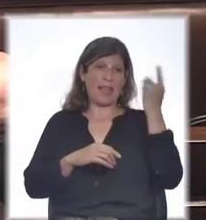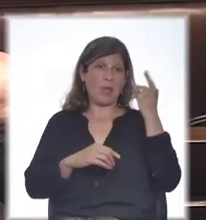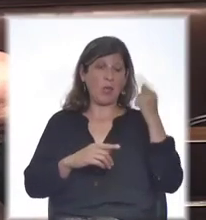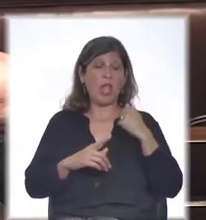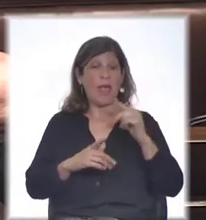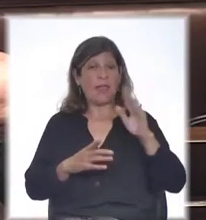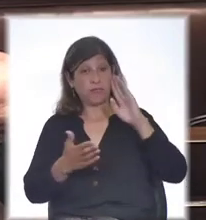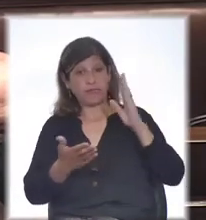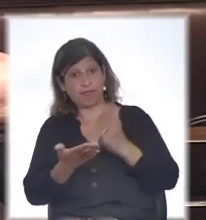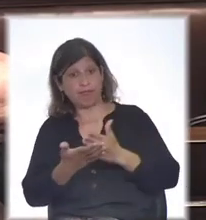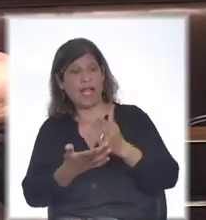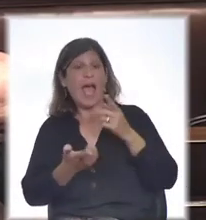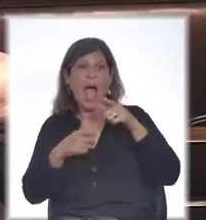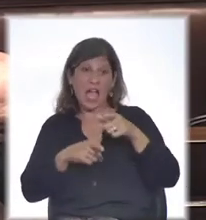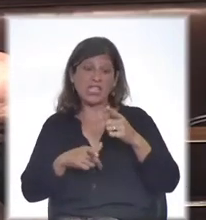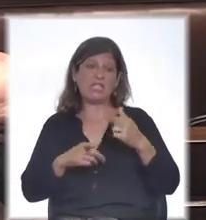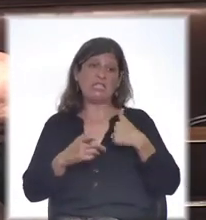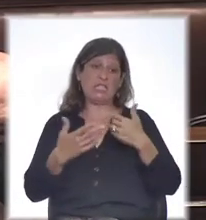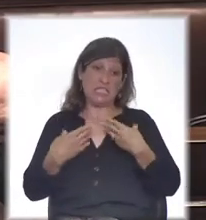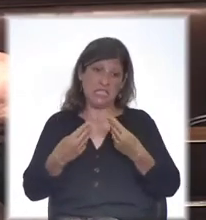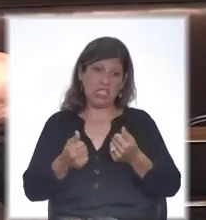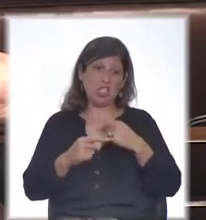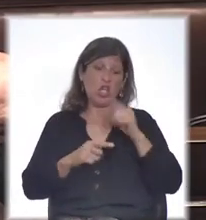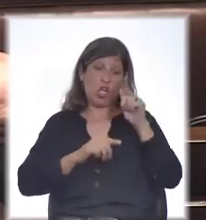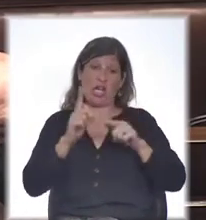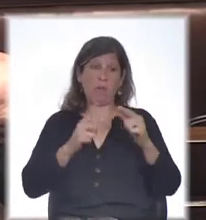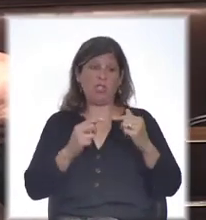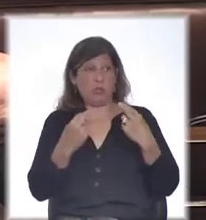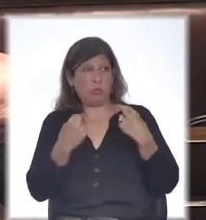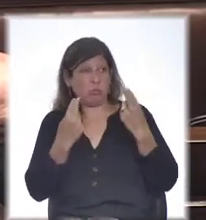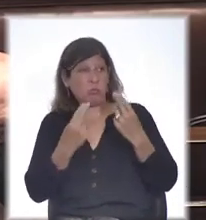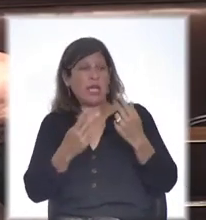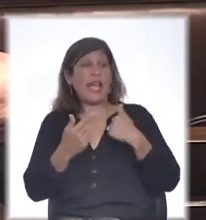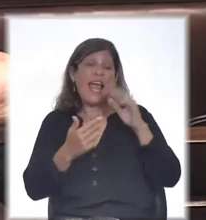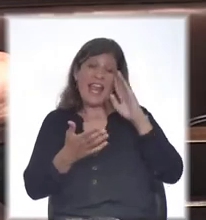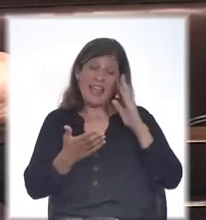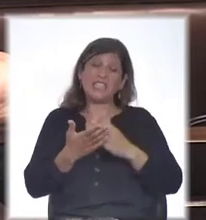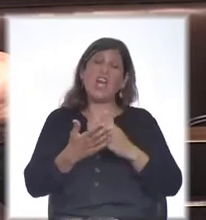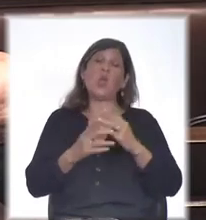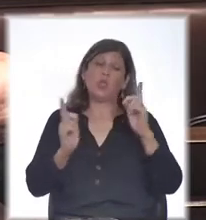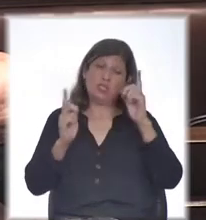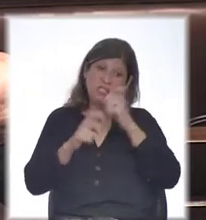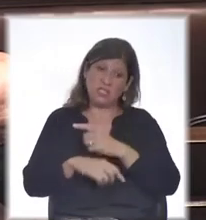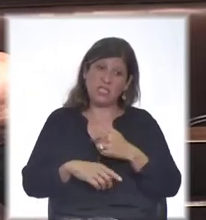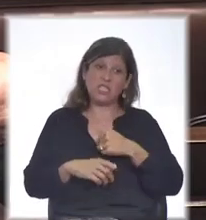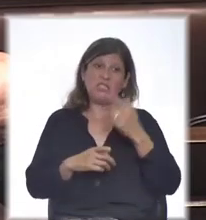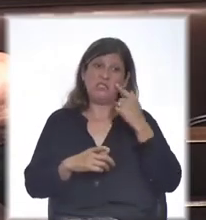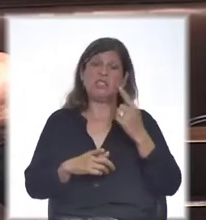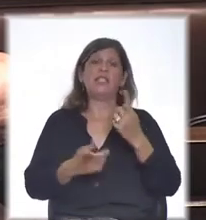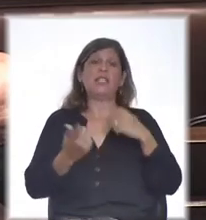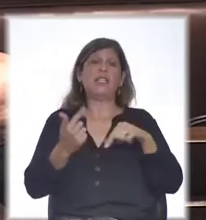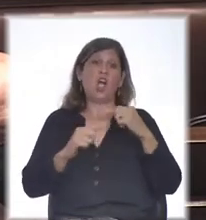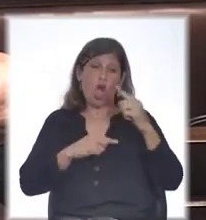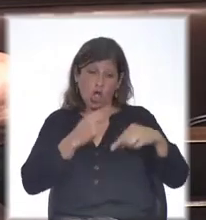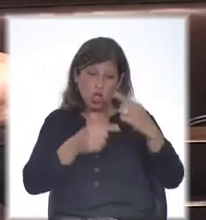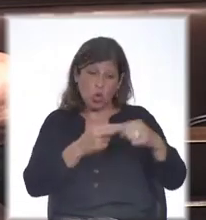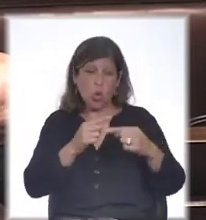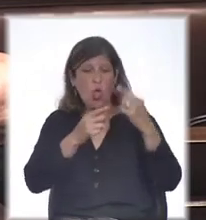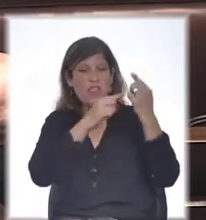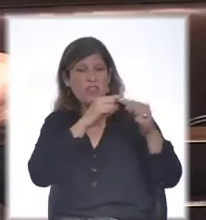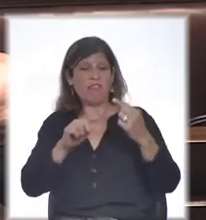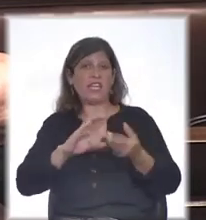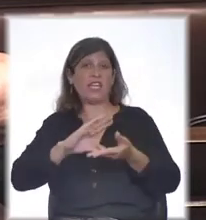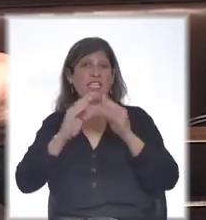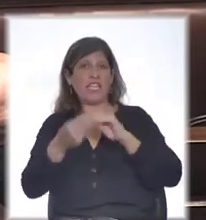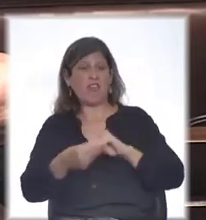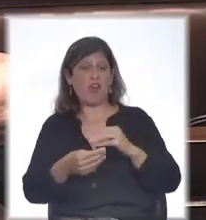la resistencia del pueblo uruguayo. Y aunque la dictadura fue dura, la resistencia popular continuó en diferentes formas. A pesar de la